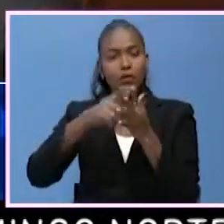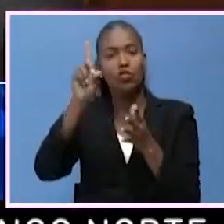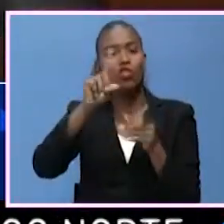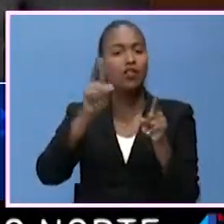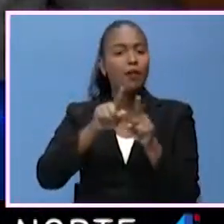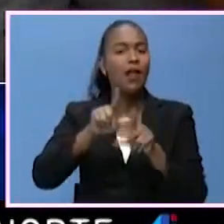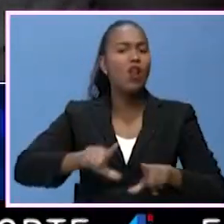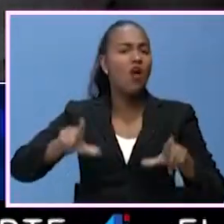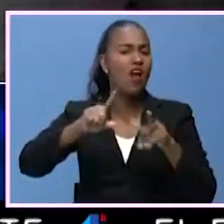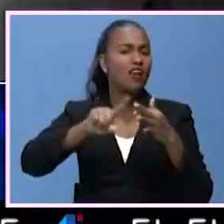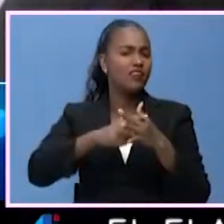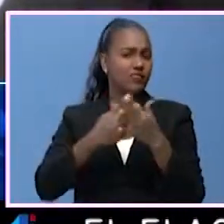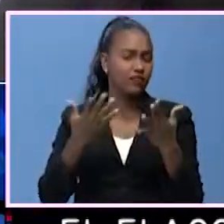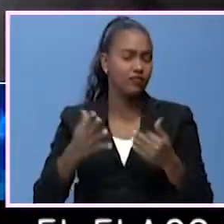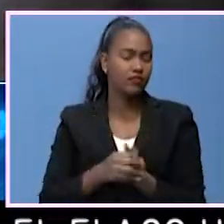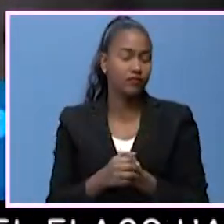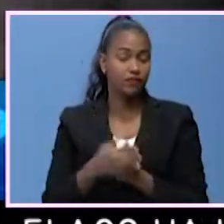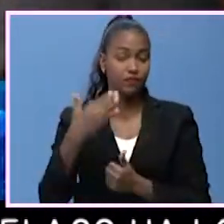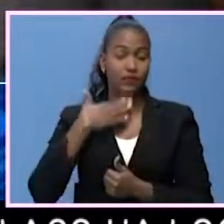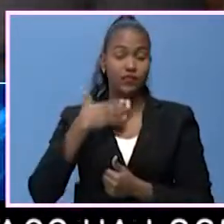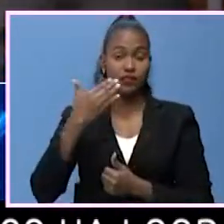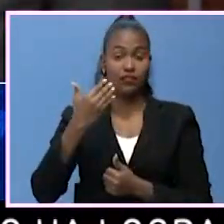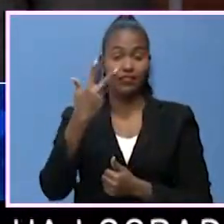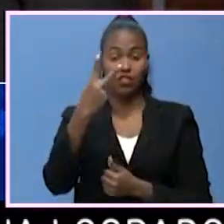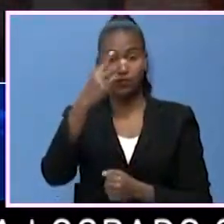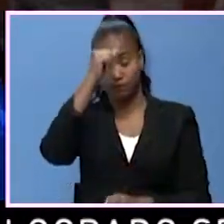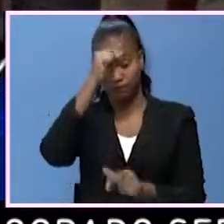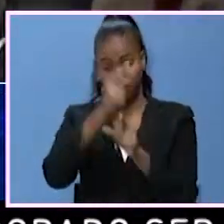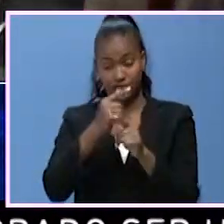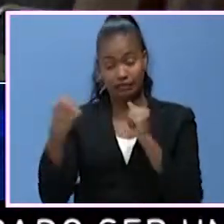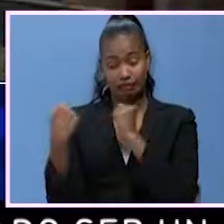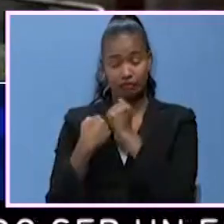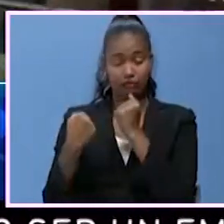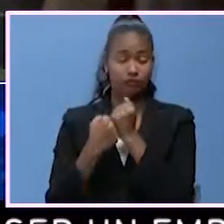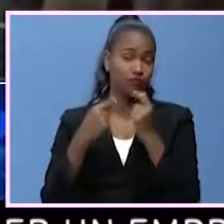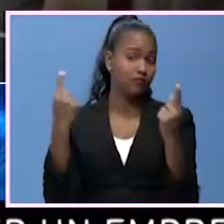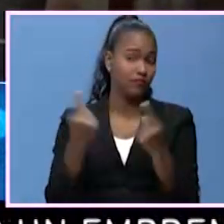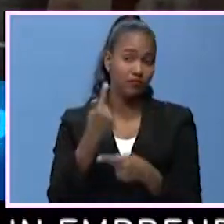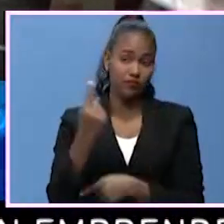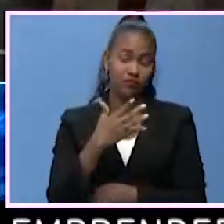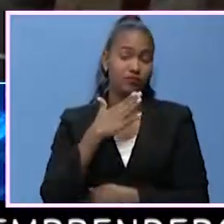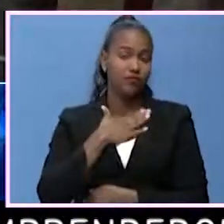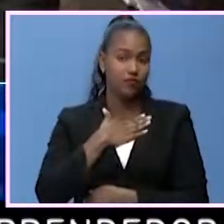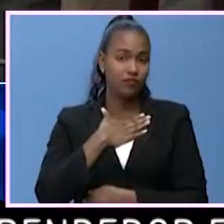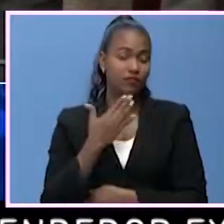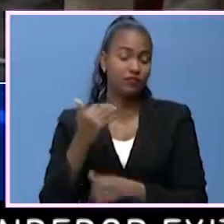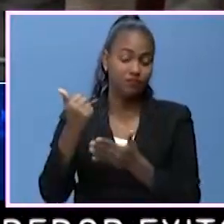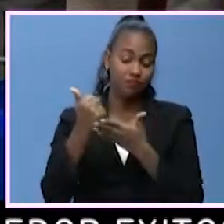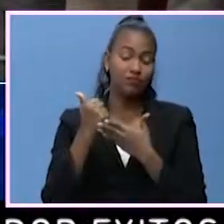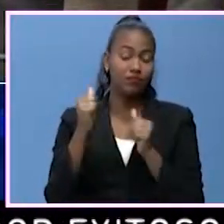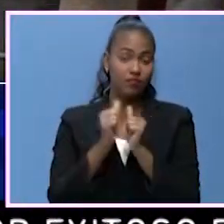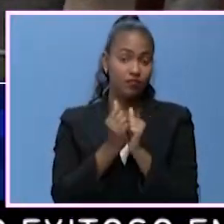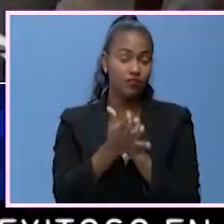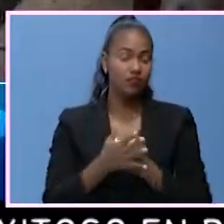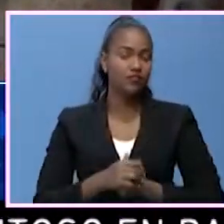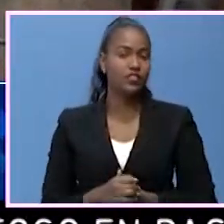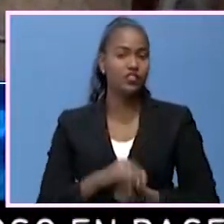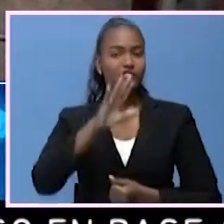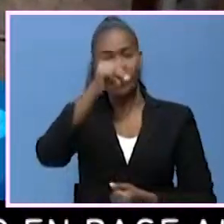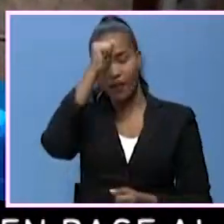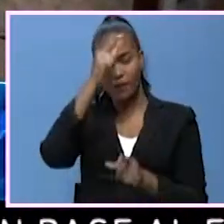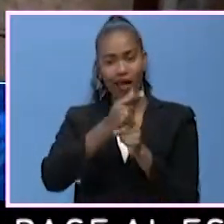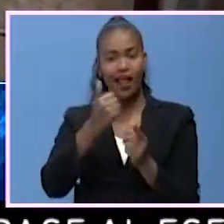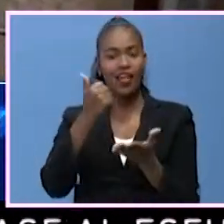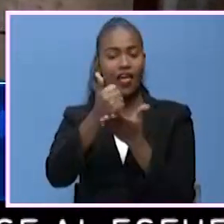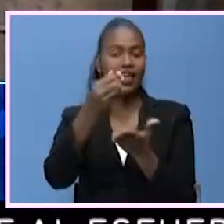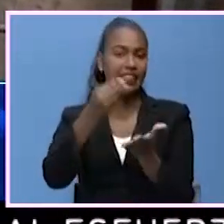arrancaste? Bueno, tengo dos hermanos que son mi todo, mi fuerza y mi todo, y me ayudaron ahí. A tus hermanos te llevaron